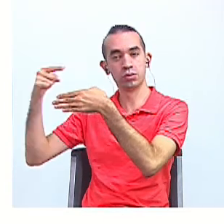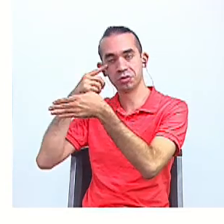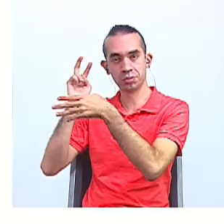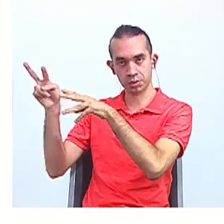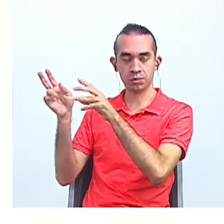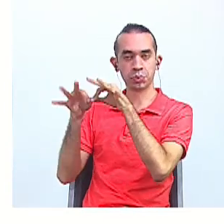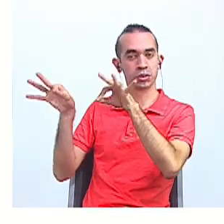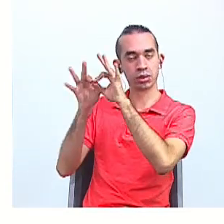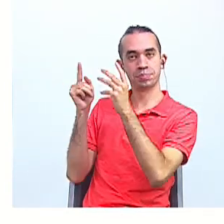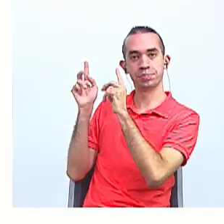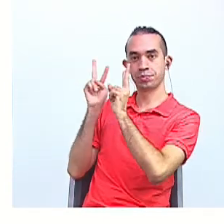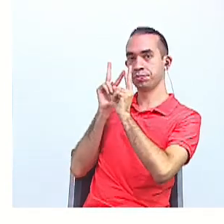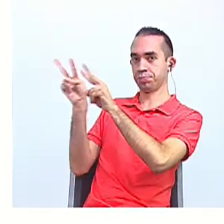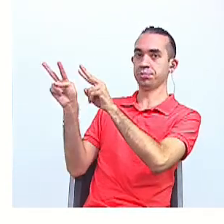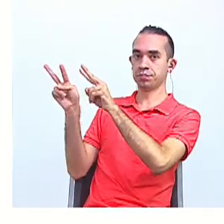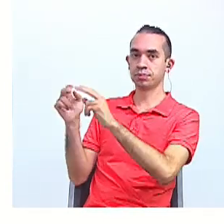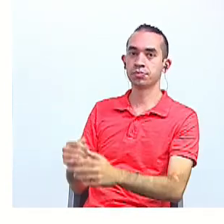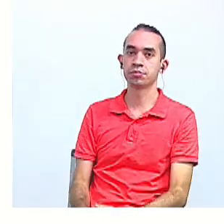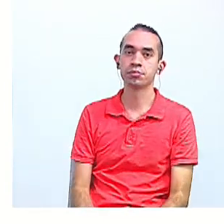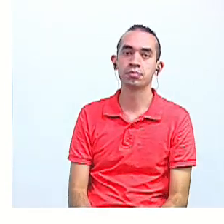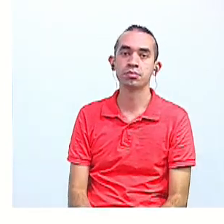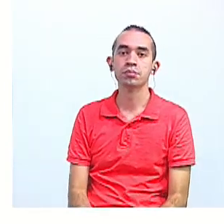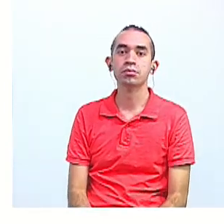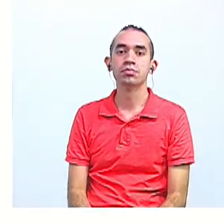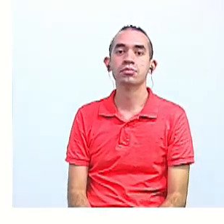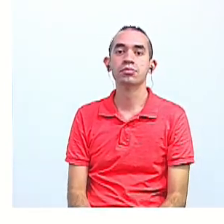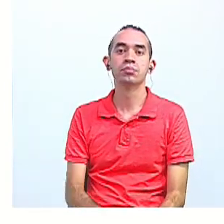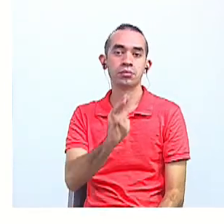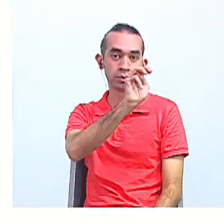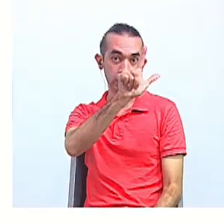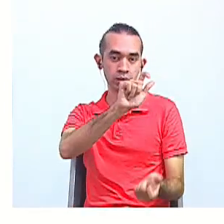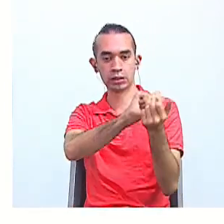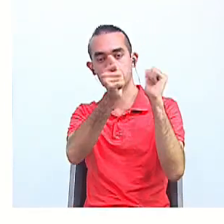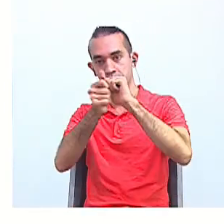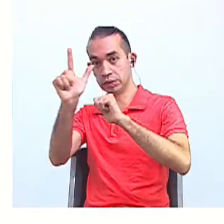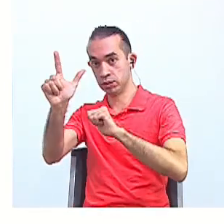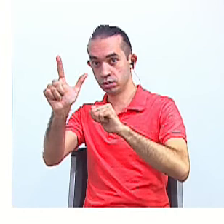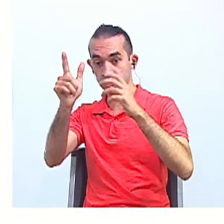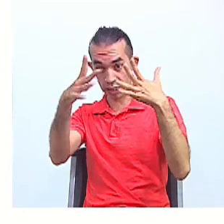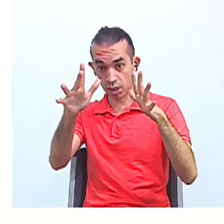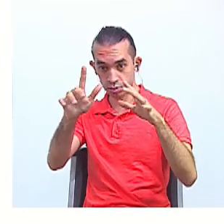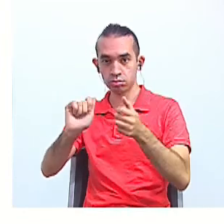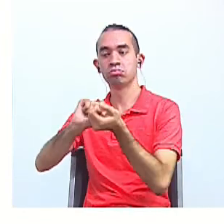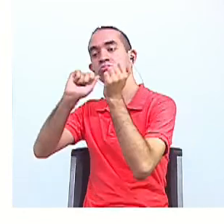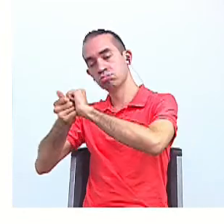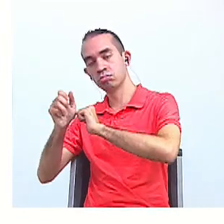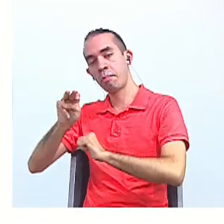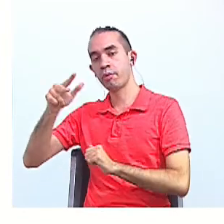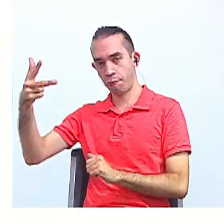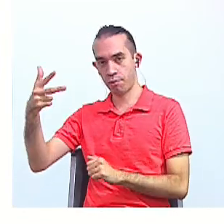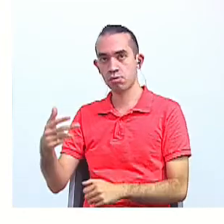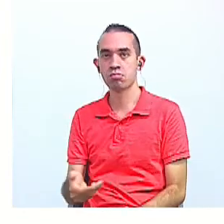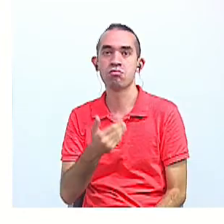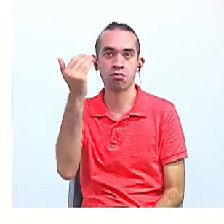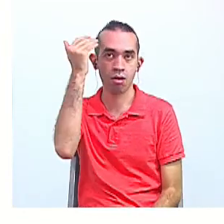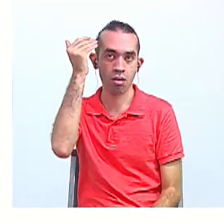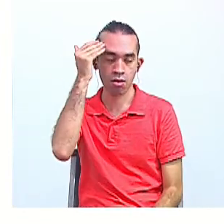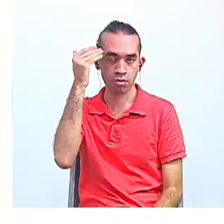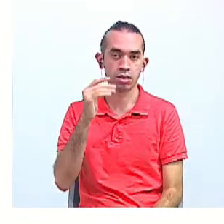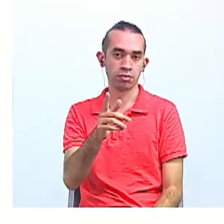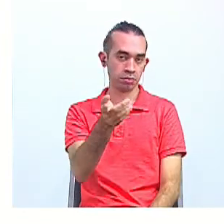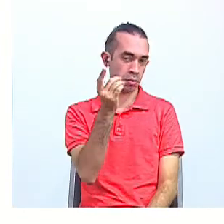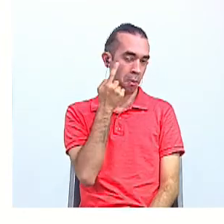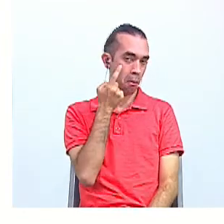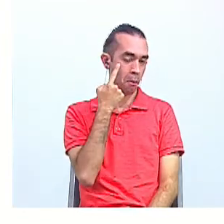vamos a pasar primero de mililitros a litros y luego de litros a metros cúbicos. Entonces necesitamos saber que un